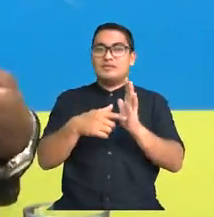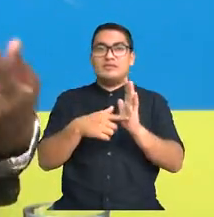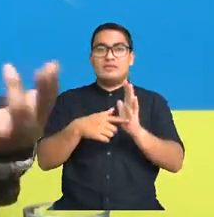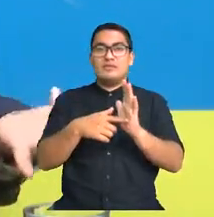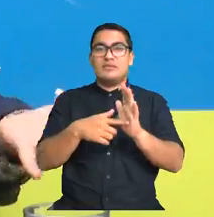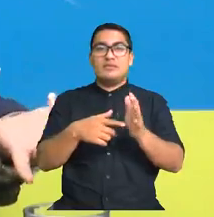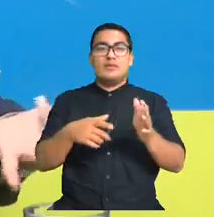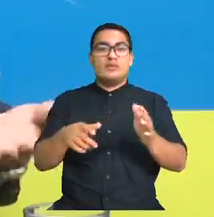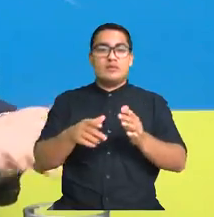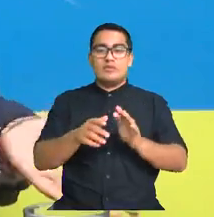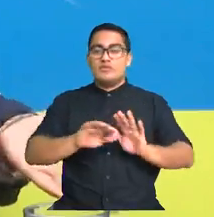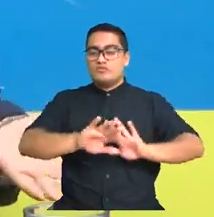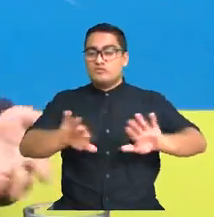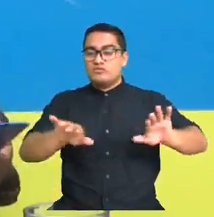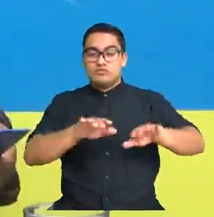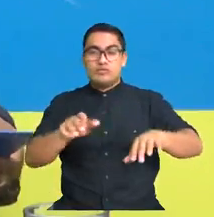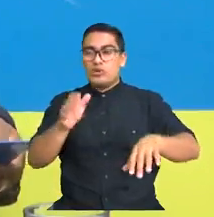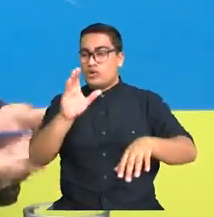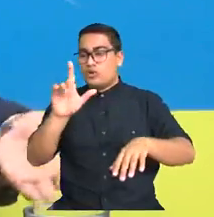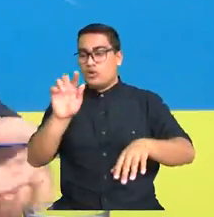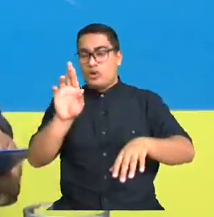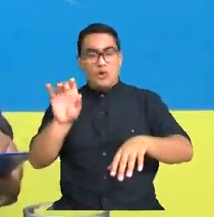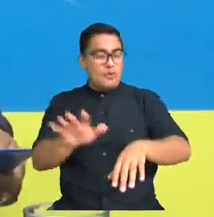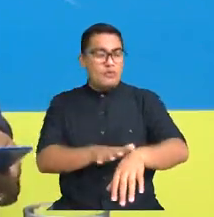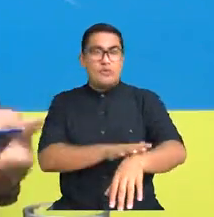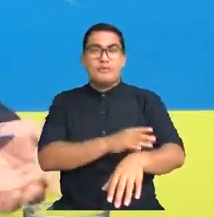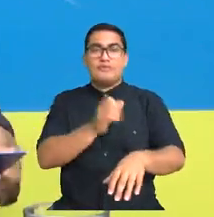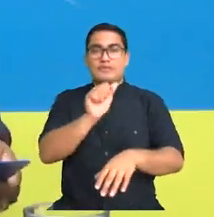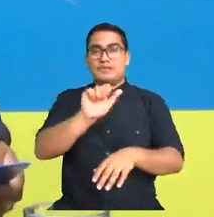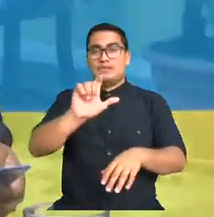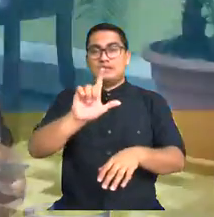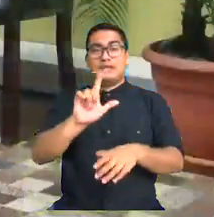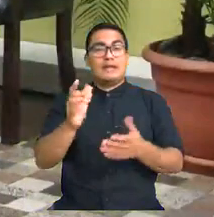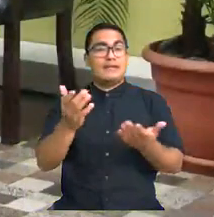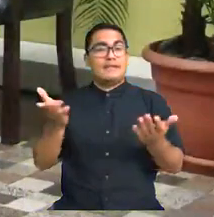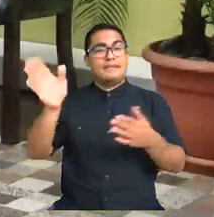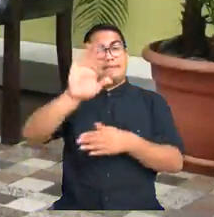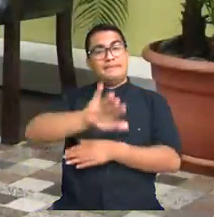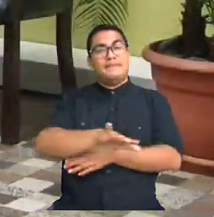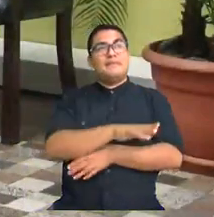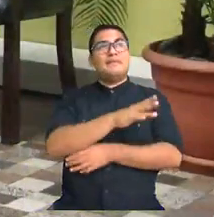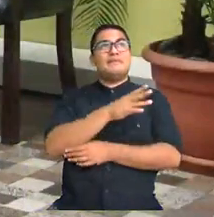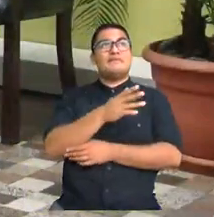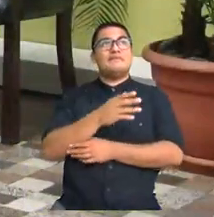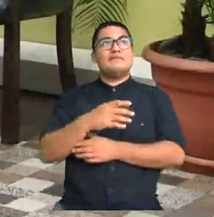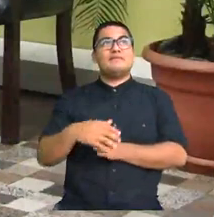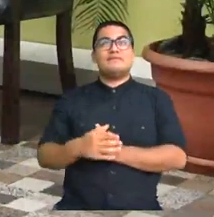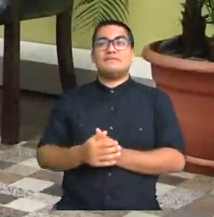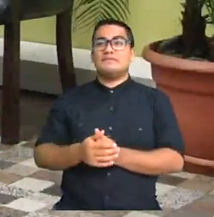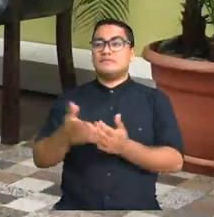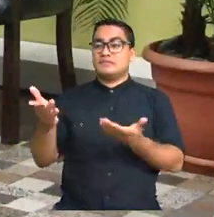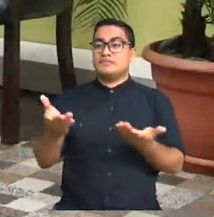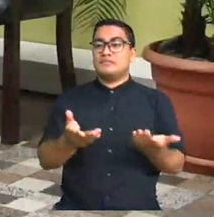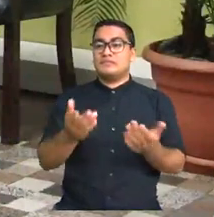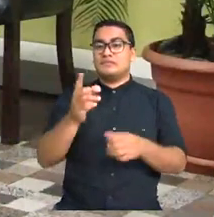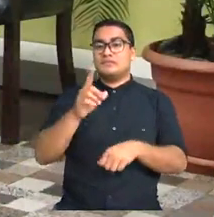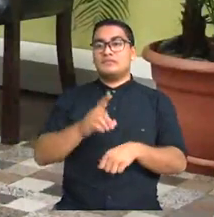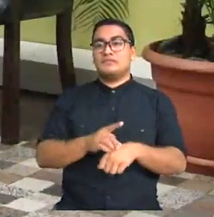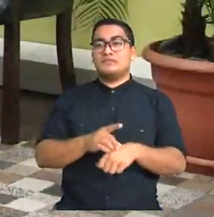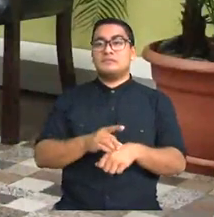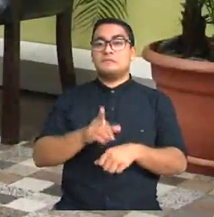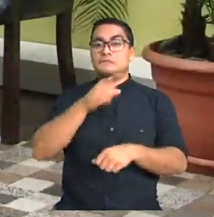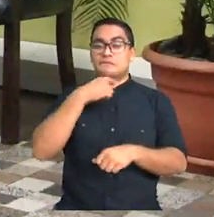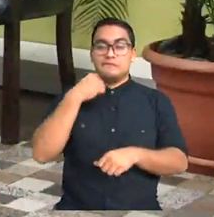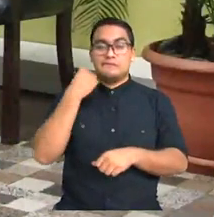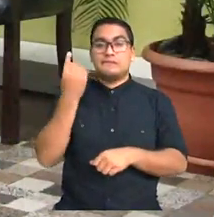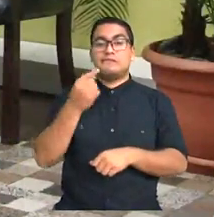las piscinas, en fin, al salitre del mar. Doctora, ¿qué tal? ¿Cómo está? Bienvenida. Hola, muchas gracias por la invitación. Sí, es cierto,